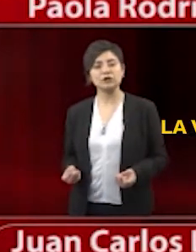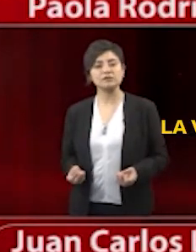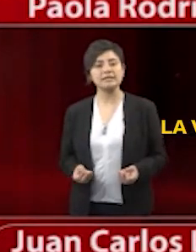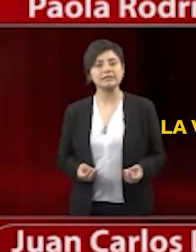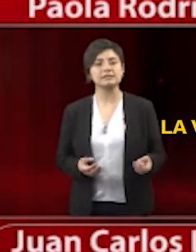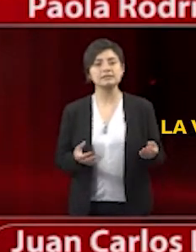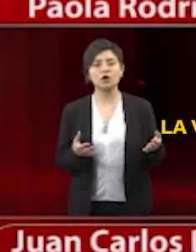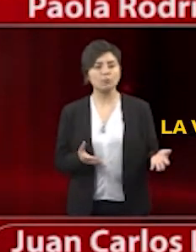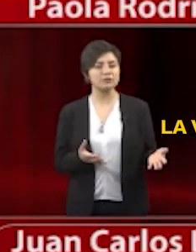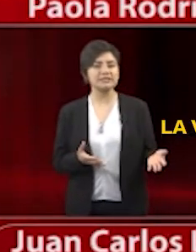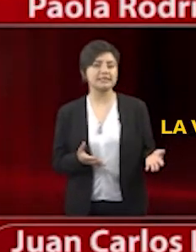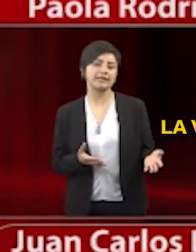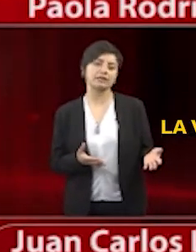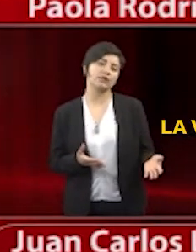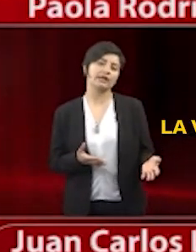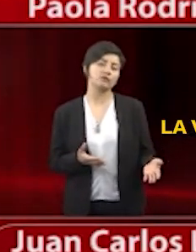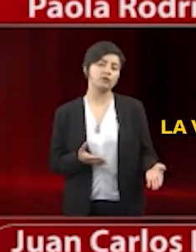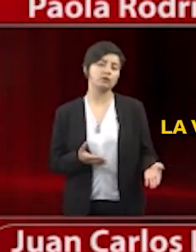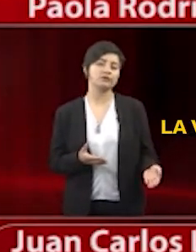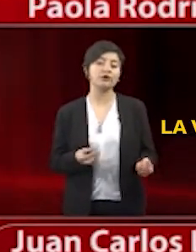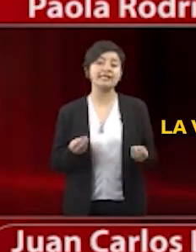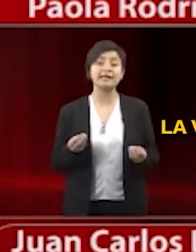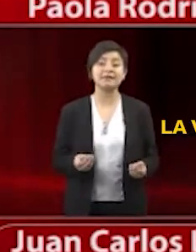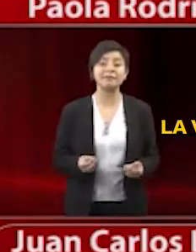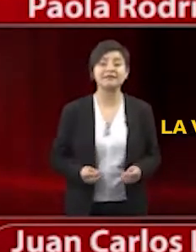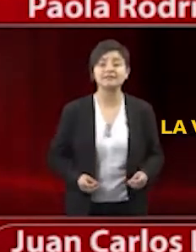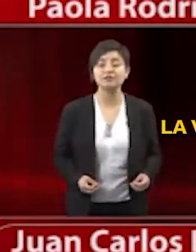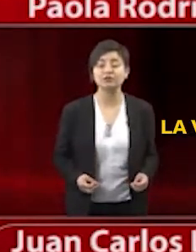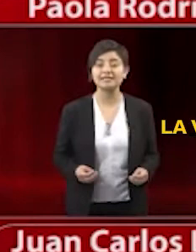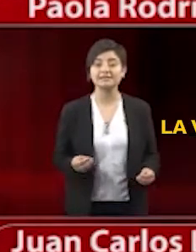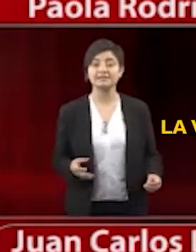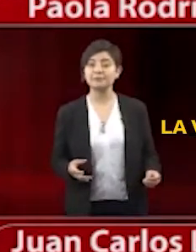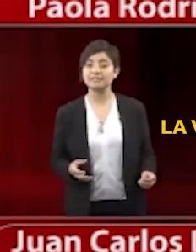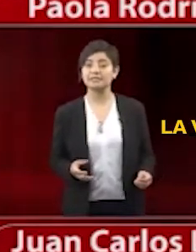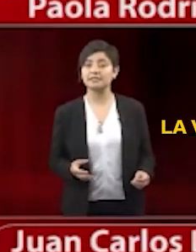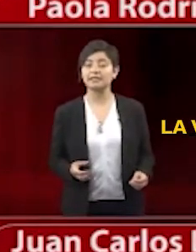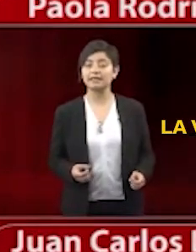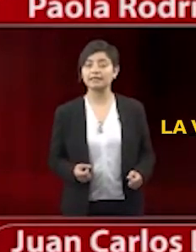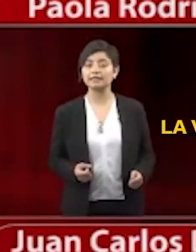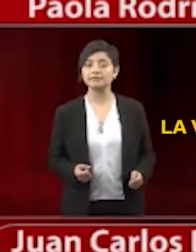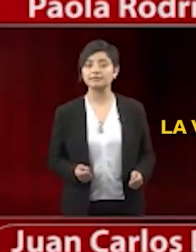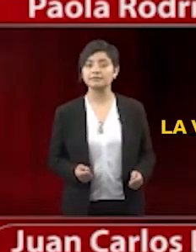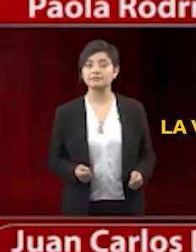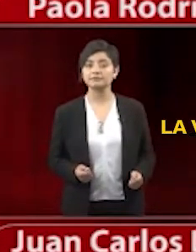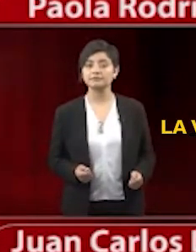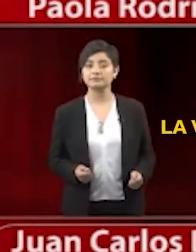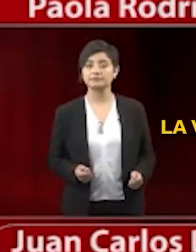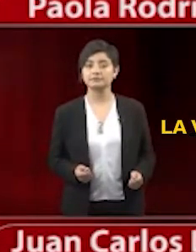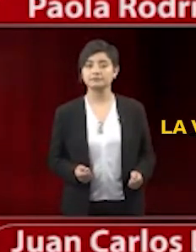Pero entonces, ¿cómo se está regulando el uso y la implementación de estas semillas transgénicas?